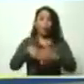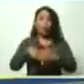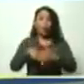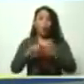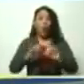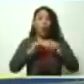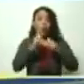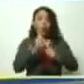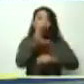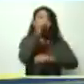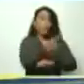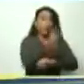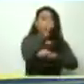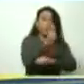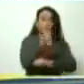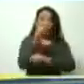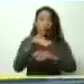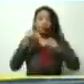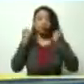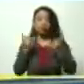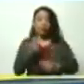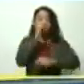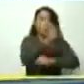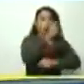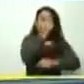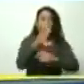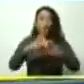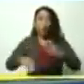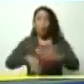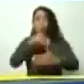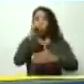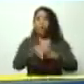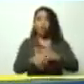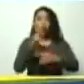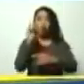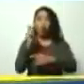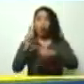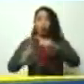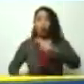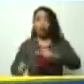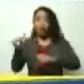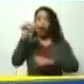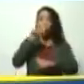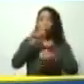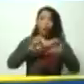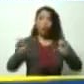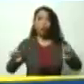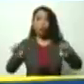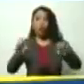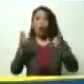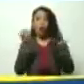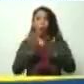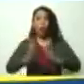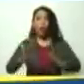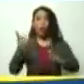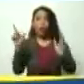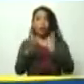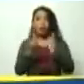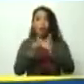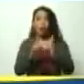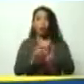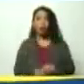comienzan a financiarse inmediatamente todos los proyectos de electricidad agua educación escuelas liceos